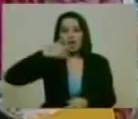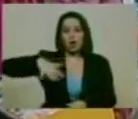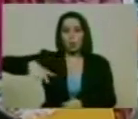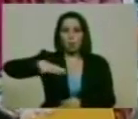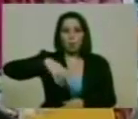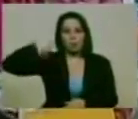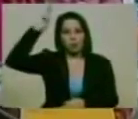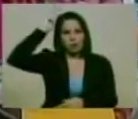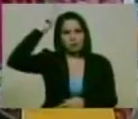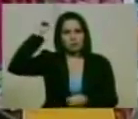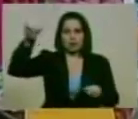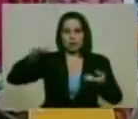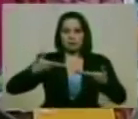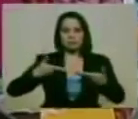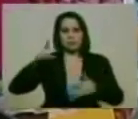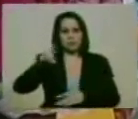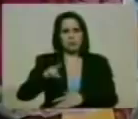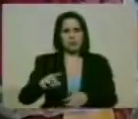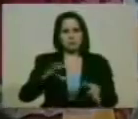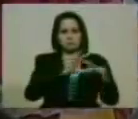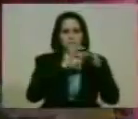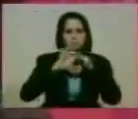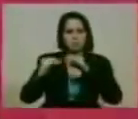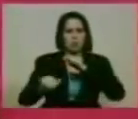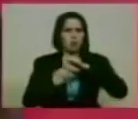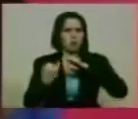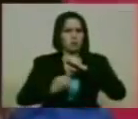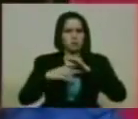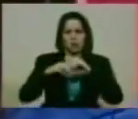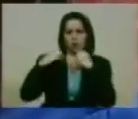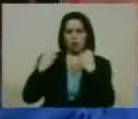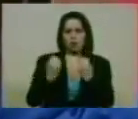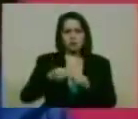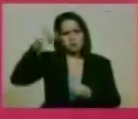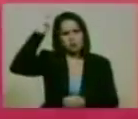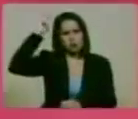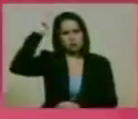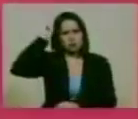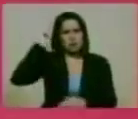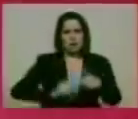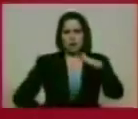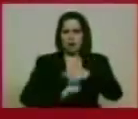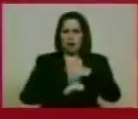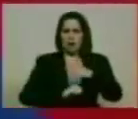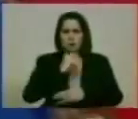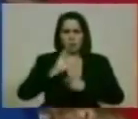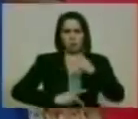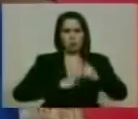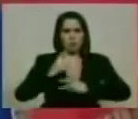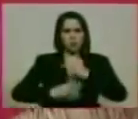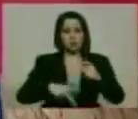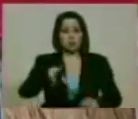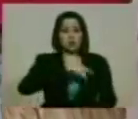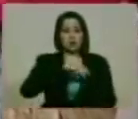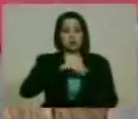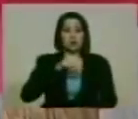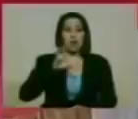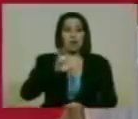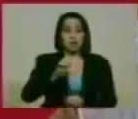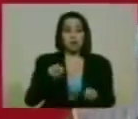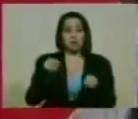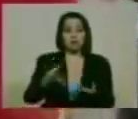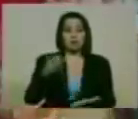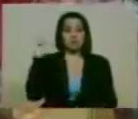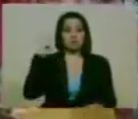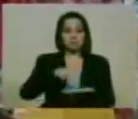comunidades indígenas, con la articulación de sus organizaciones indígenas y que el proceso de canetización llegue a las comunidades